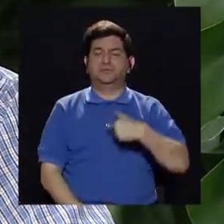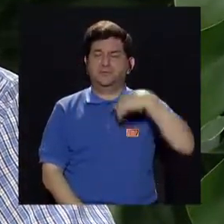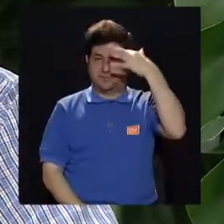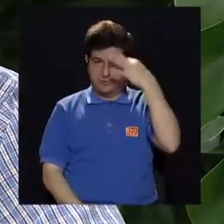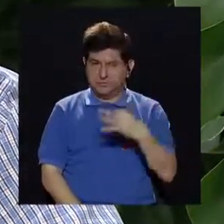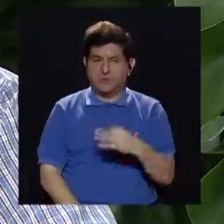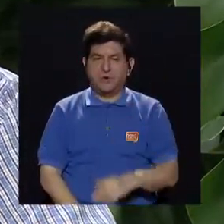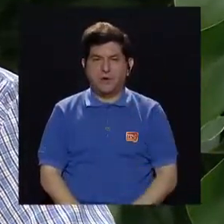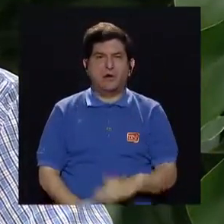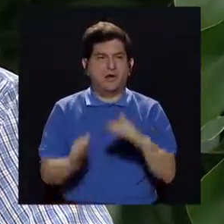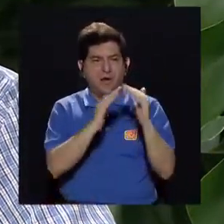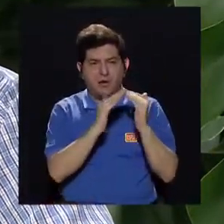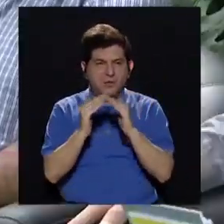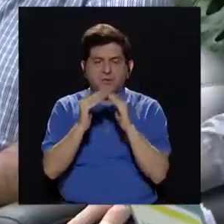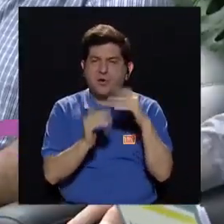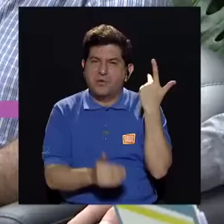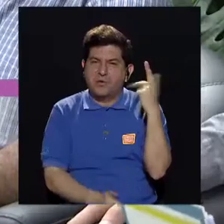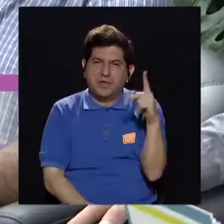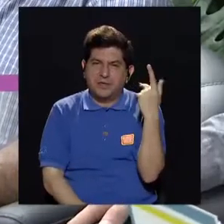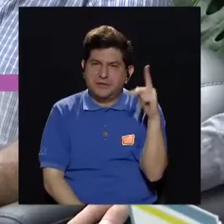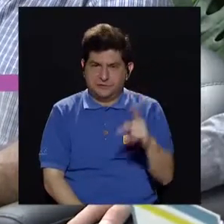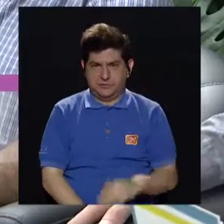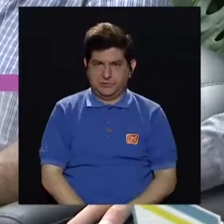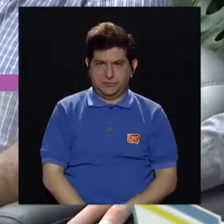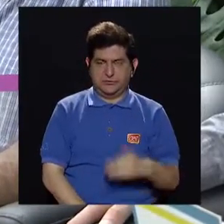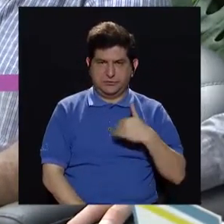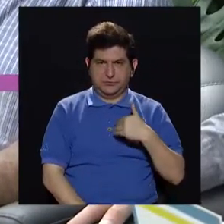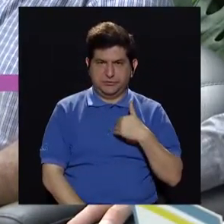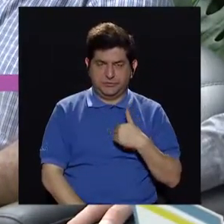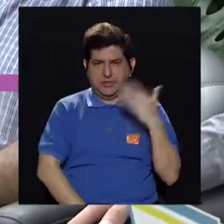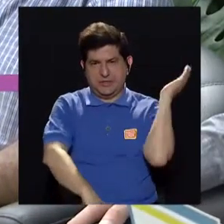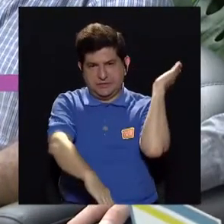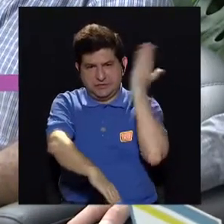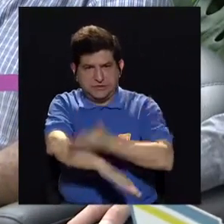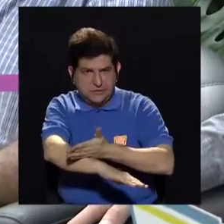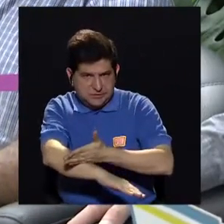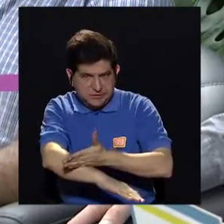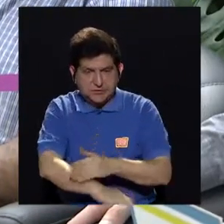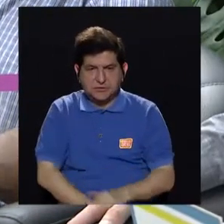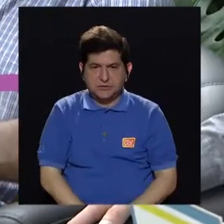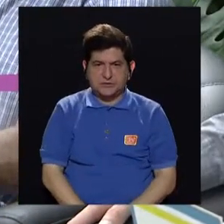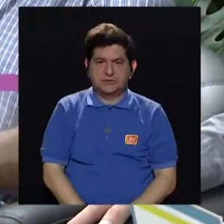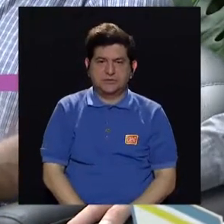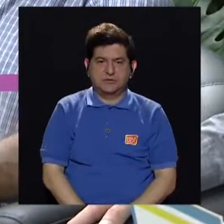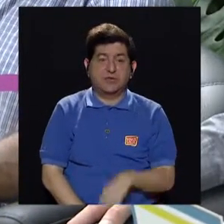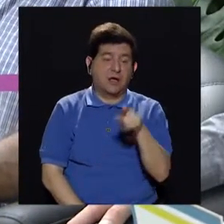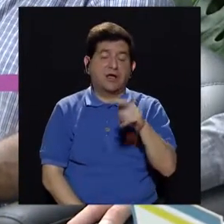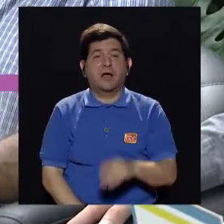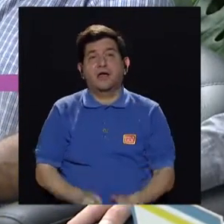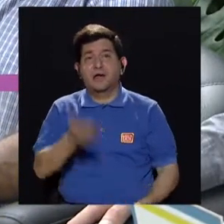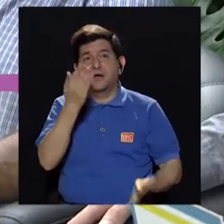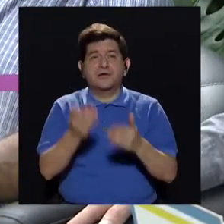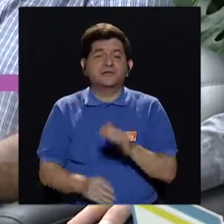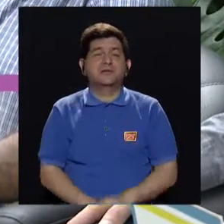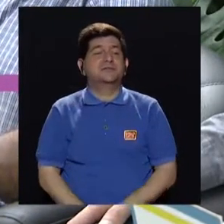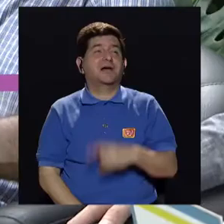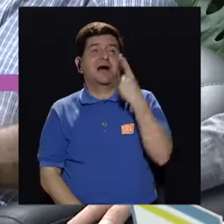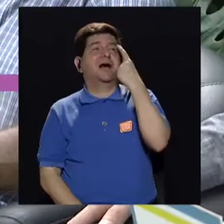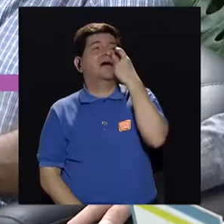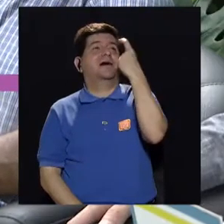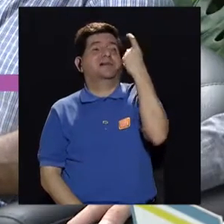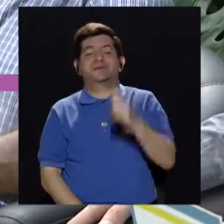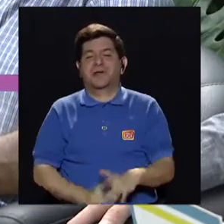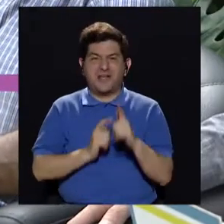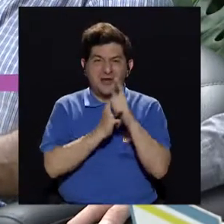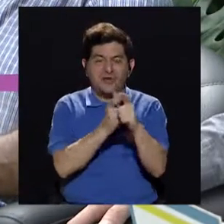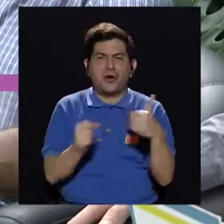entonces yo creo que esa es la población más de riesgo, en el sentido de que se tiende a lesionarse muchísimo, se ilusionan con las competencias, entonces ya corrí una